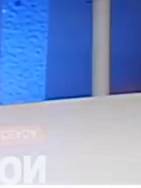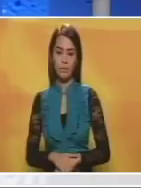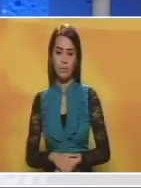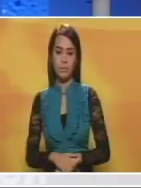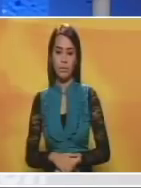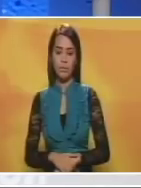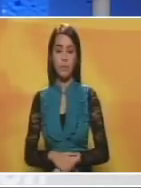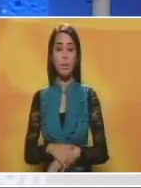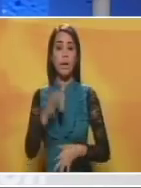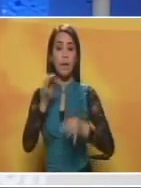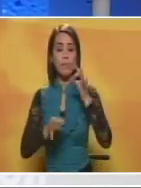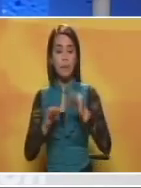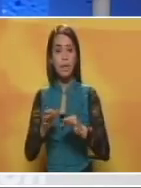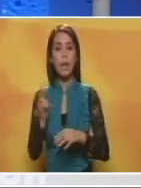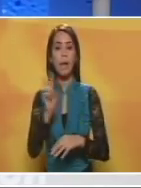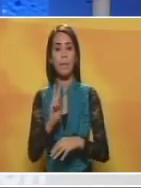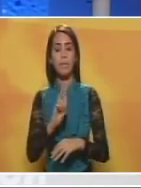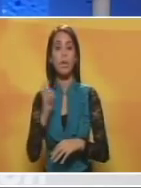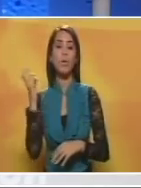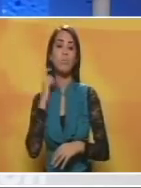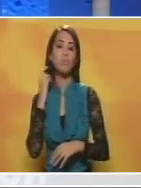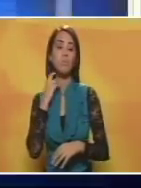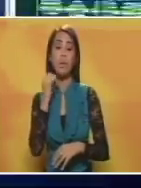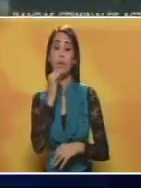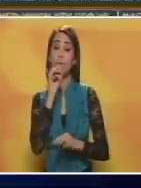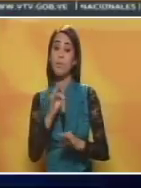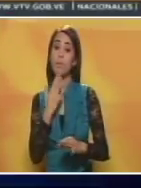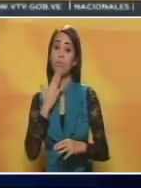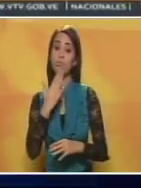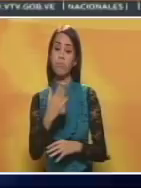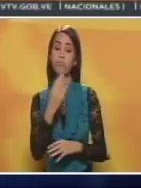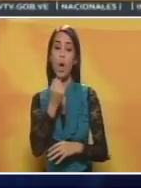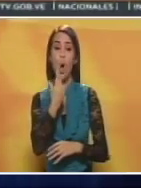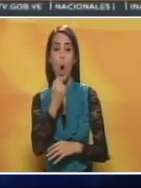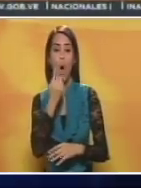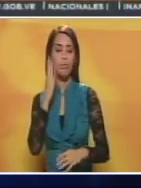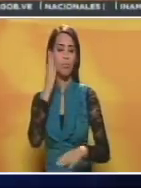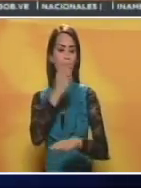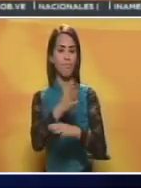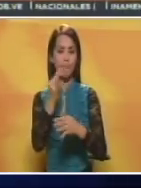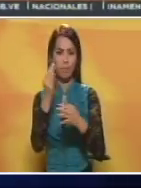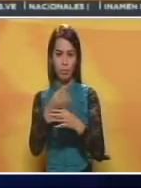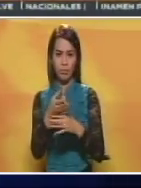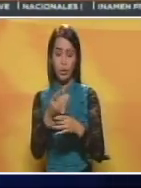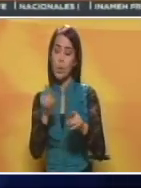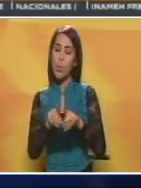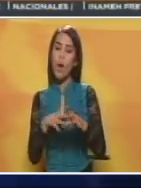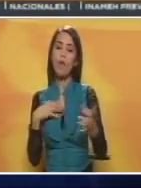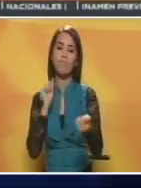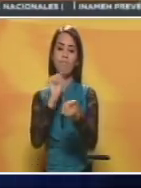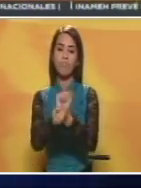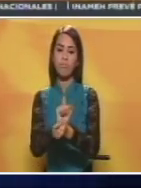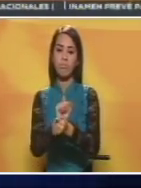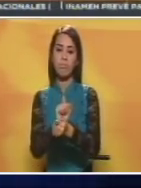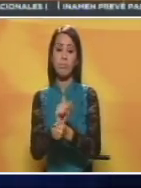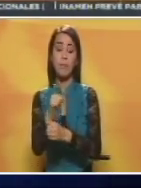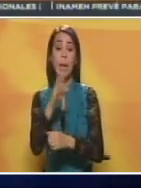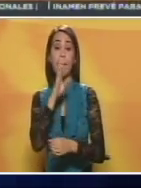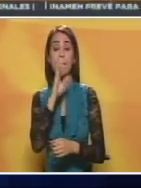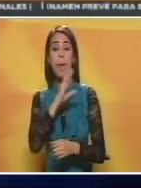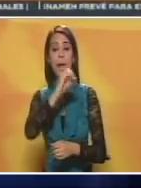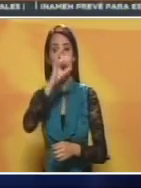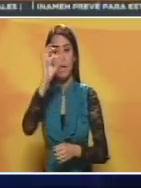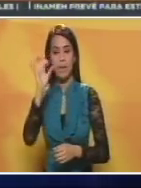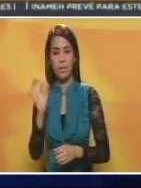Continuamos. El fiscal general de la República, Tarek William Saab, anunció la solicitud de 11 órdenes de aprehensión contra altos directivos de Banesco, Banco